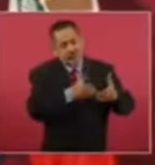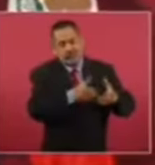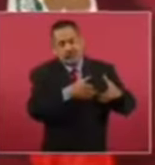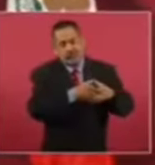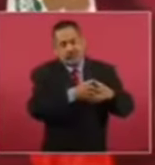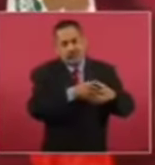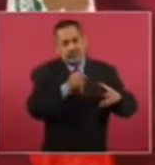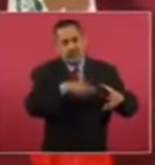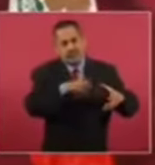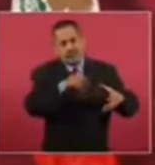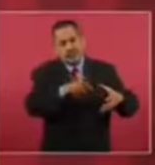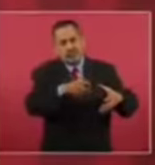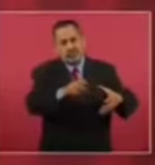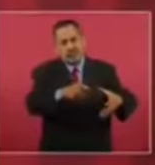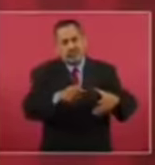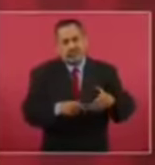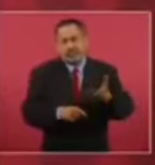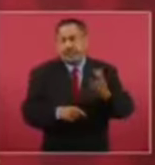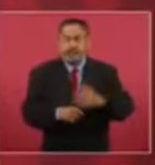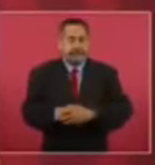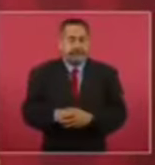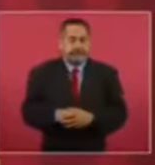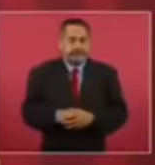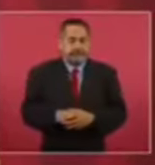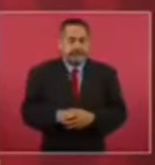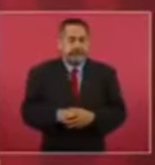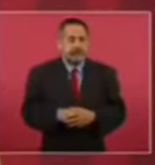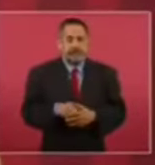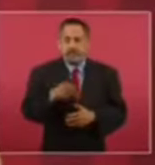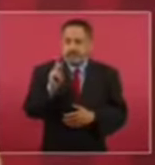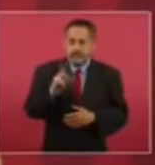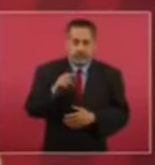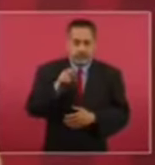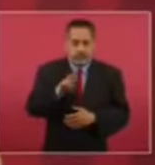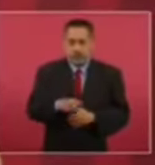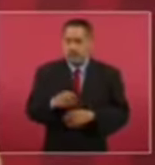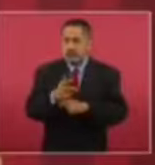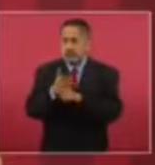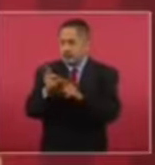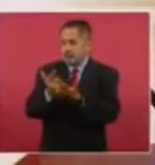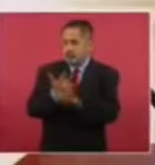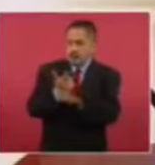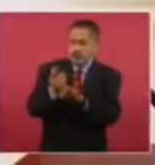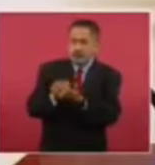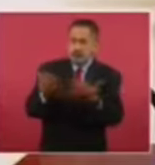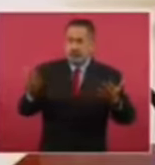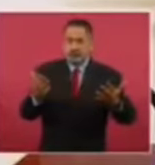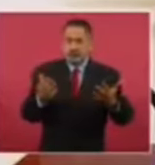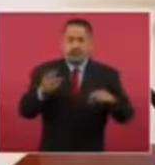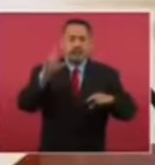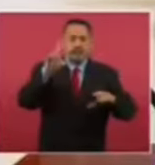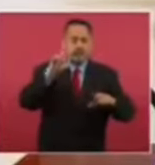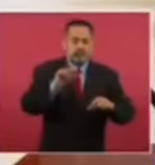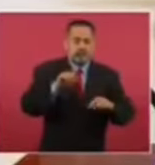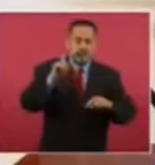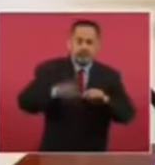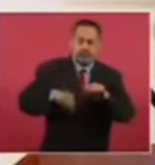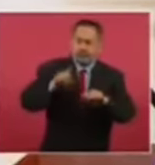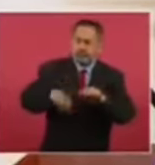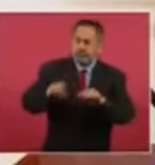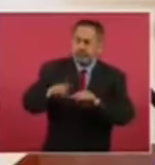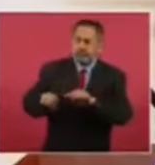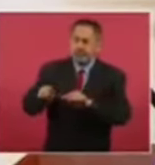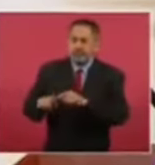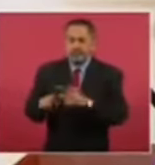Pero sí está ya disminuida la sección editorial en cuanto a